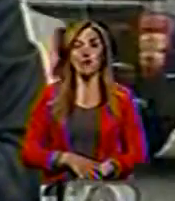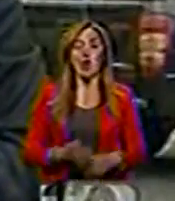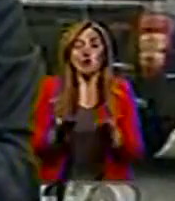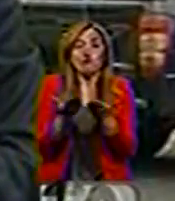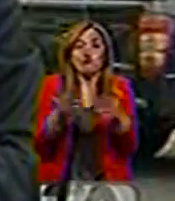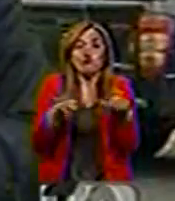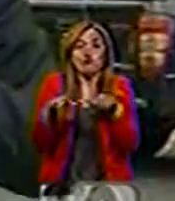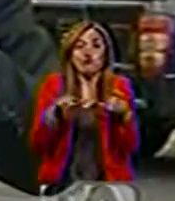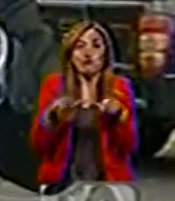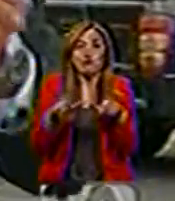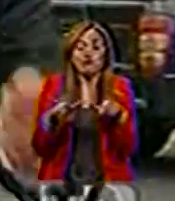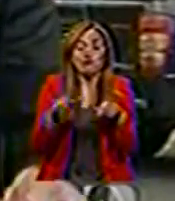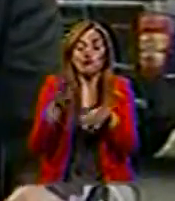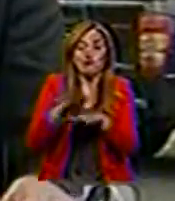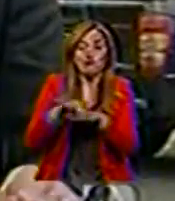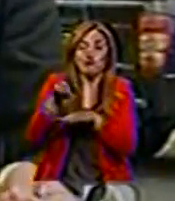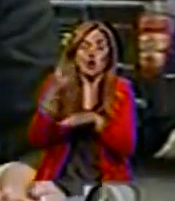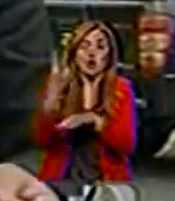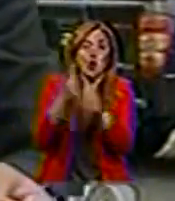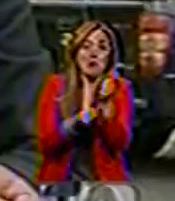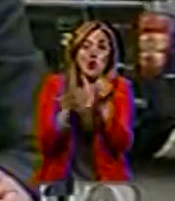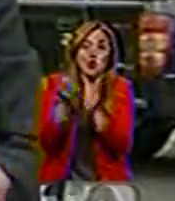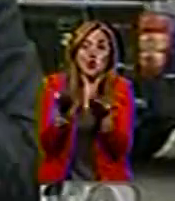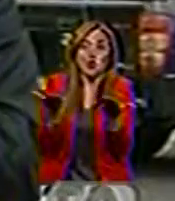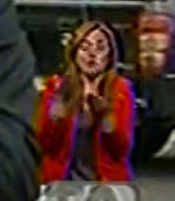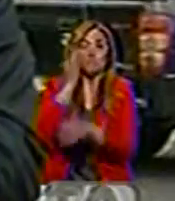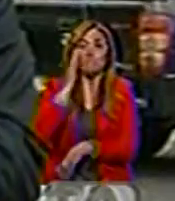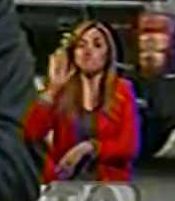paradero de quienes serían vinculados en esta